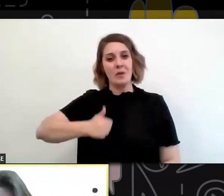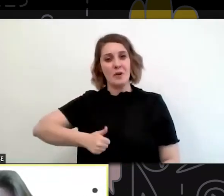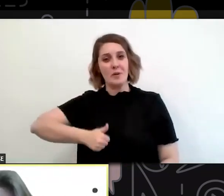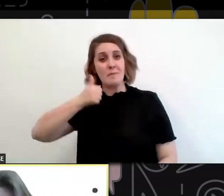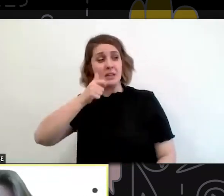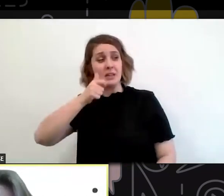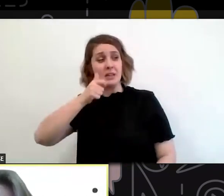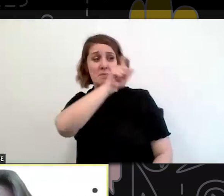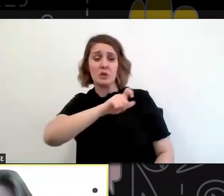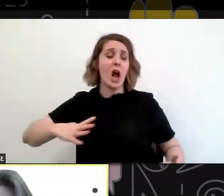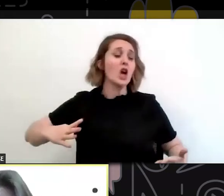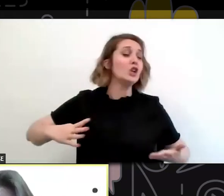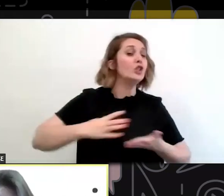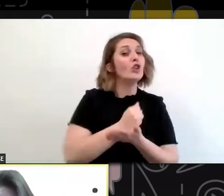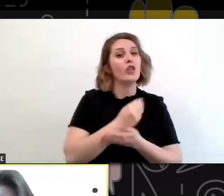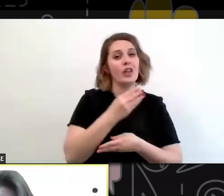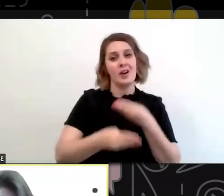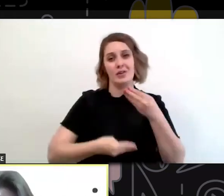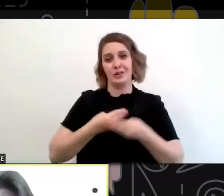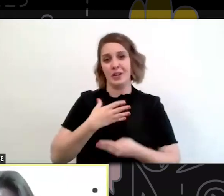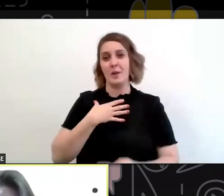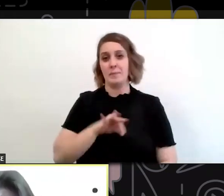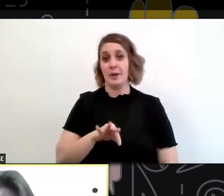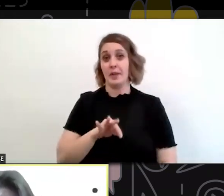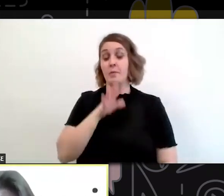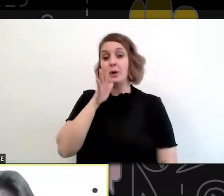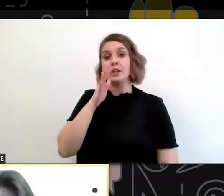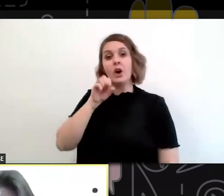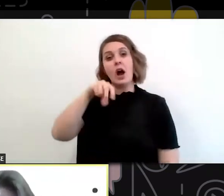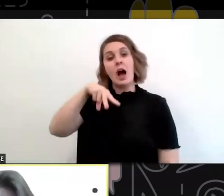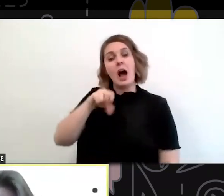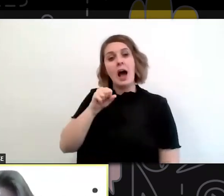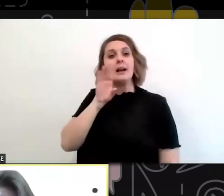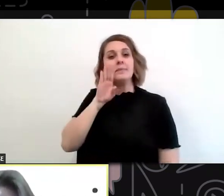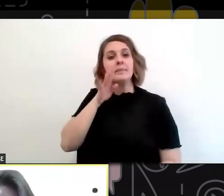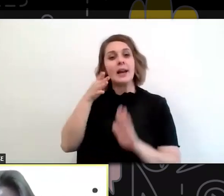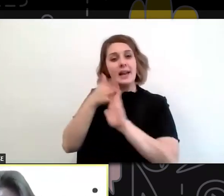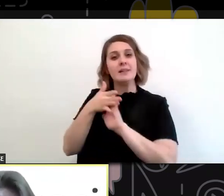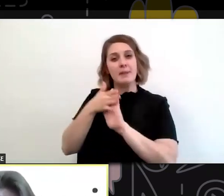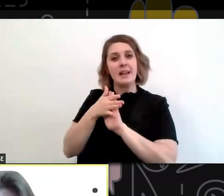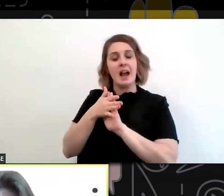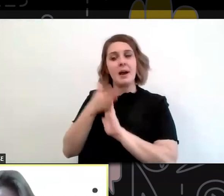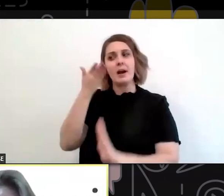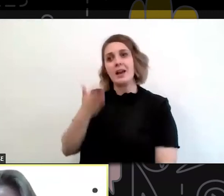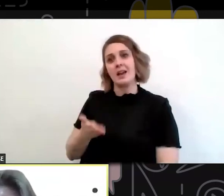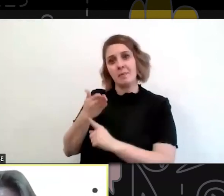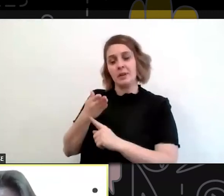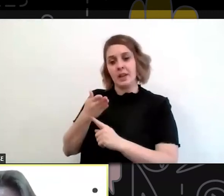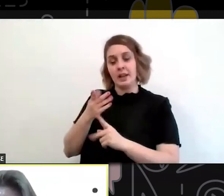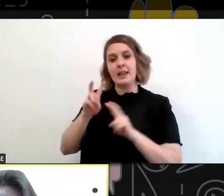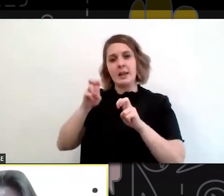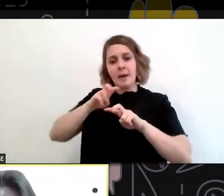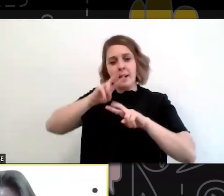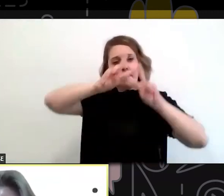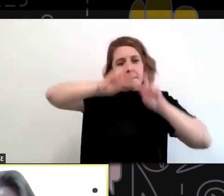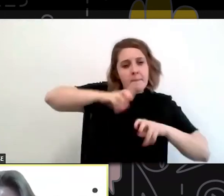todos. Por eso es muy importante lo que comentaba Ana anteriormente, ¿no? De que en esas valoraciones que se hagan de